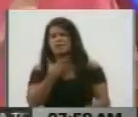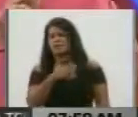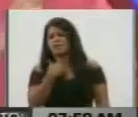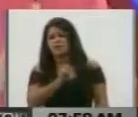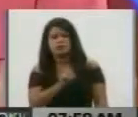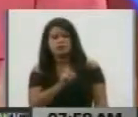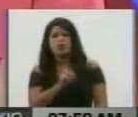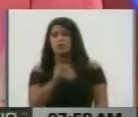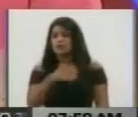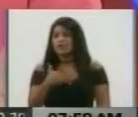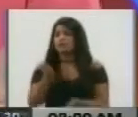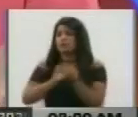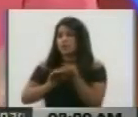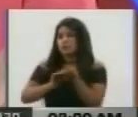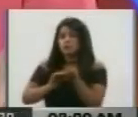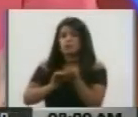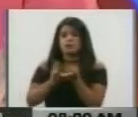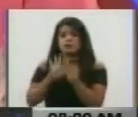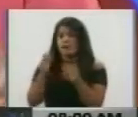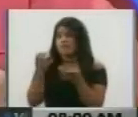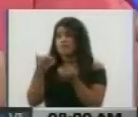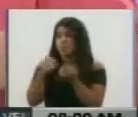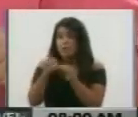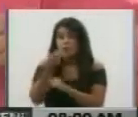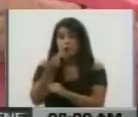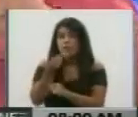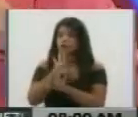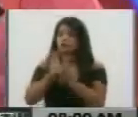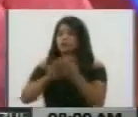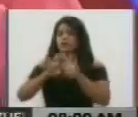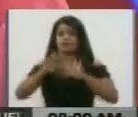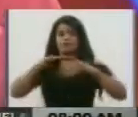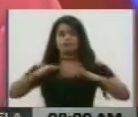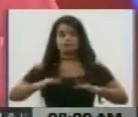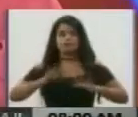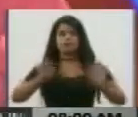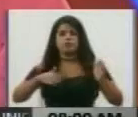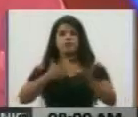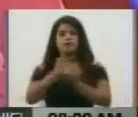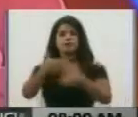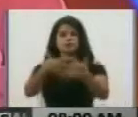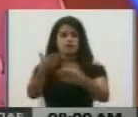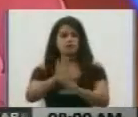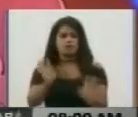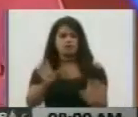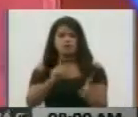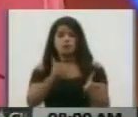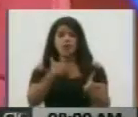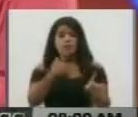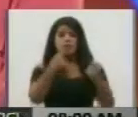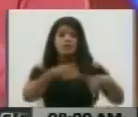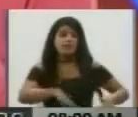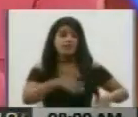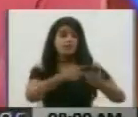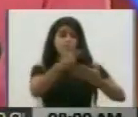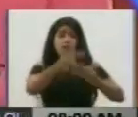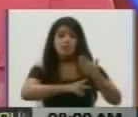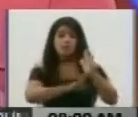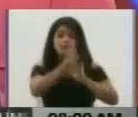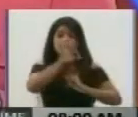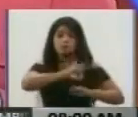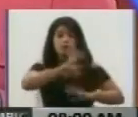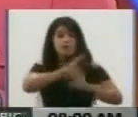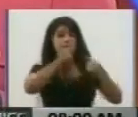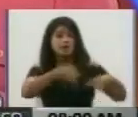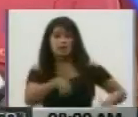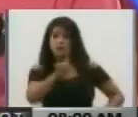resuelva la dificultad económica que hoy existe y que podamos nosotros seguir avanzando sin perder las conquistas sociales, sin perder lo conquistado durante la